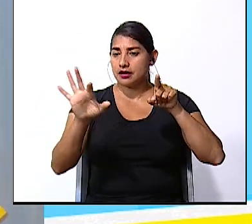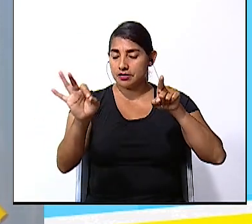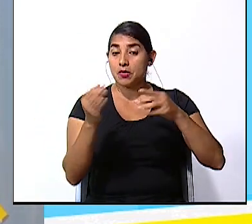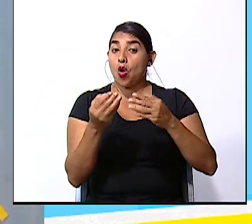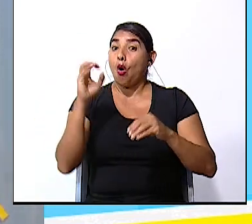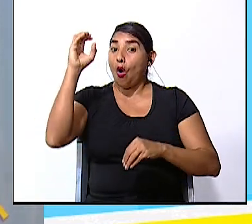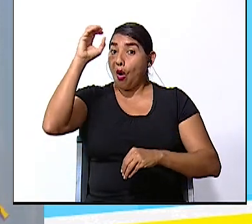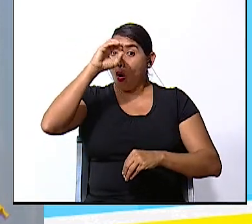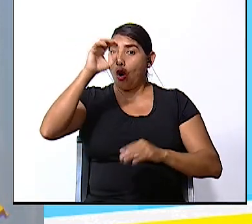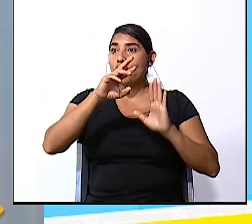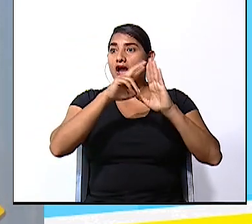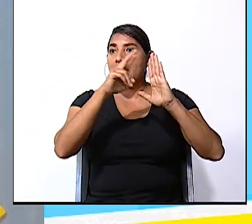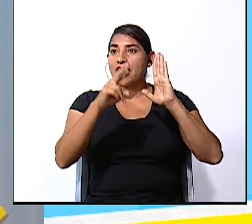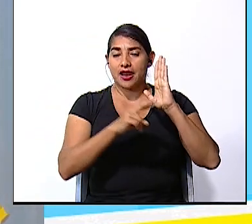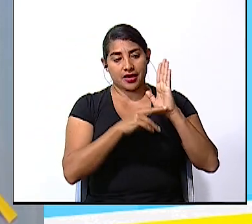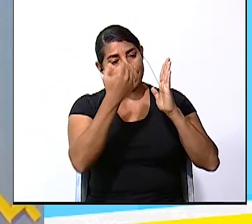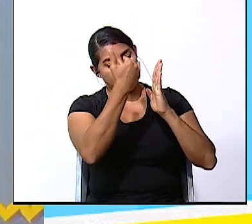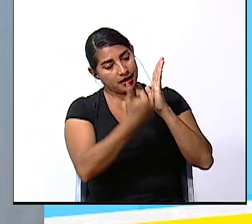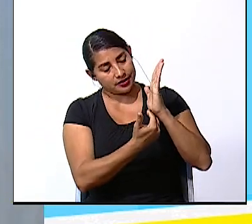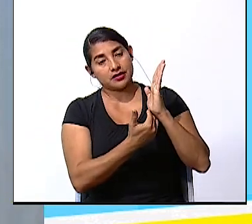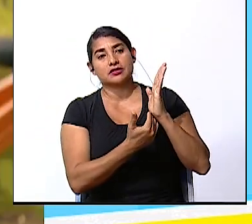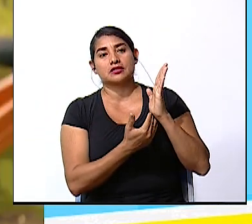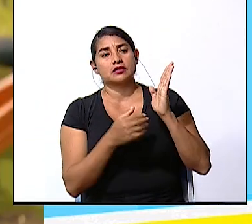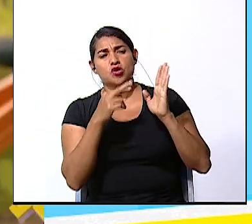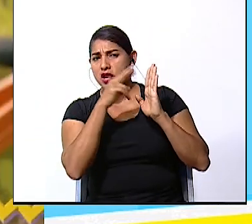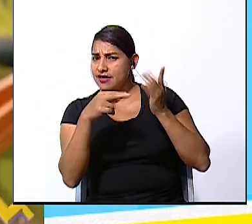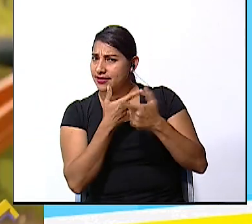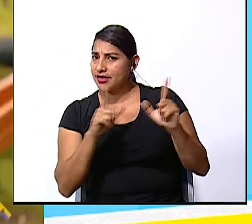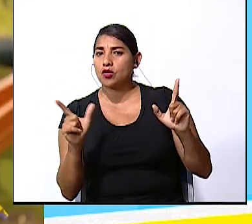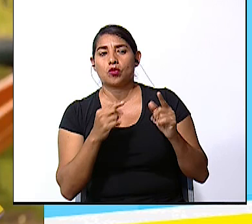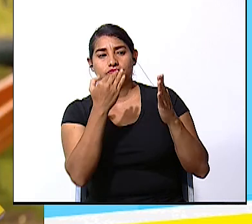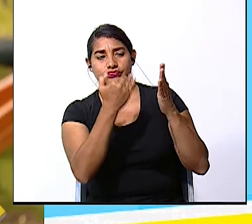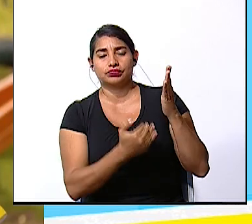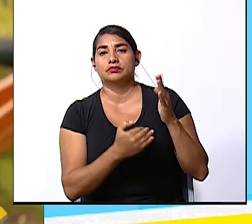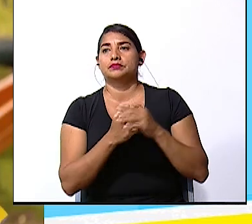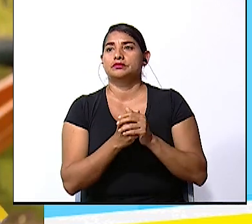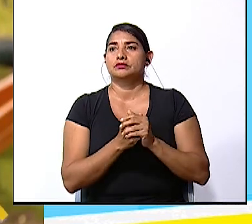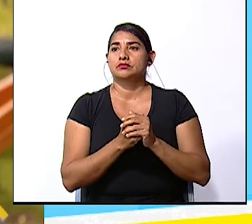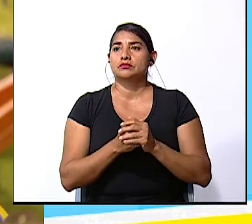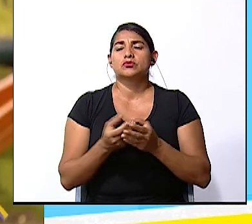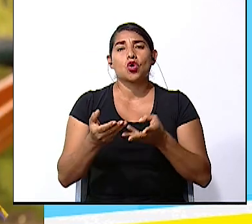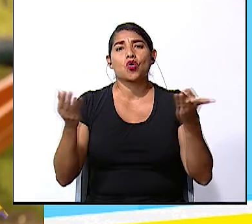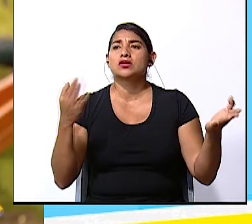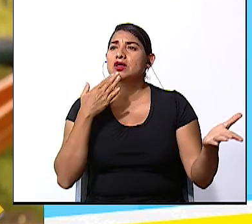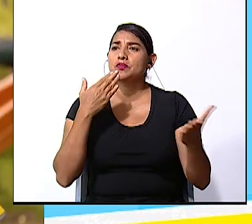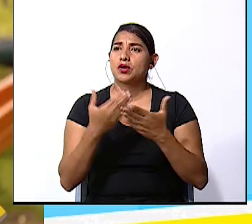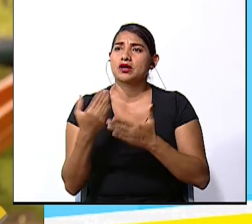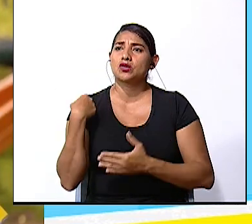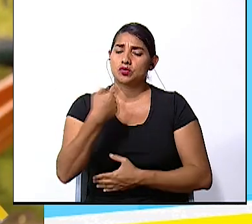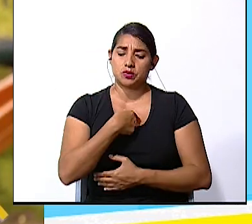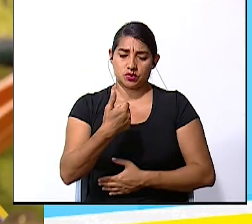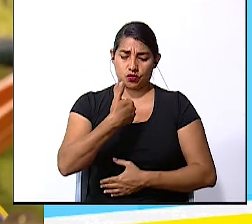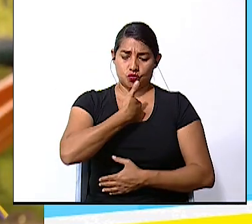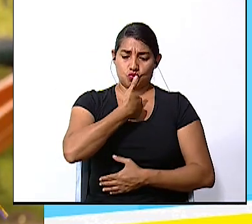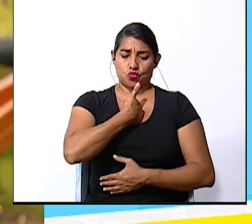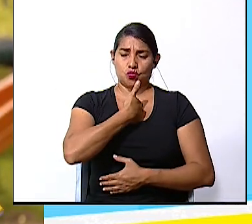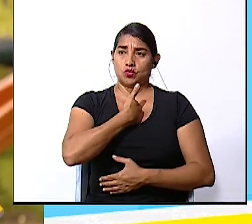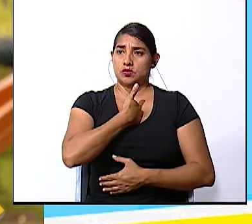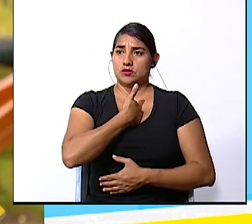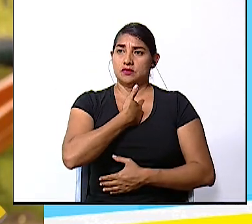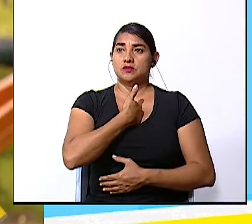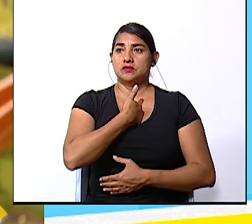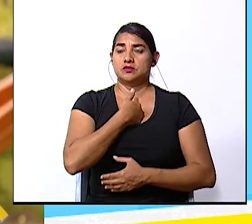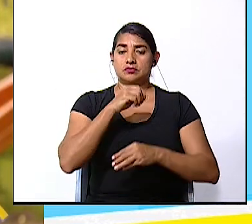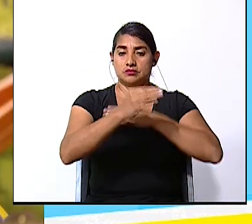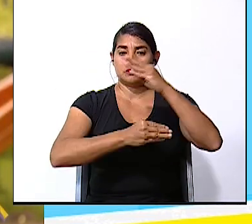también seguir leyes porque no totalmente es libertad. Es como cosas buenas que pueden hacer uno en